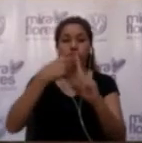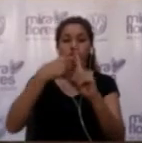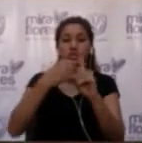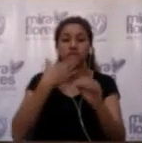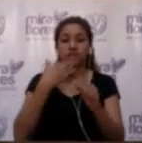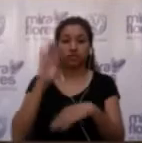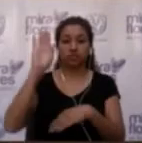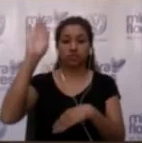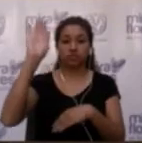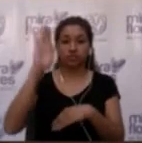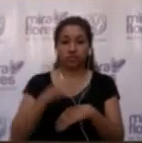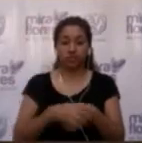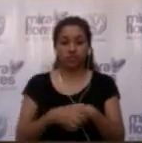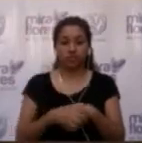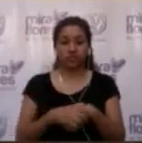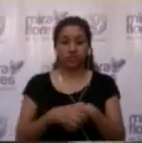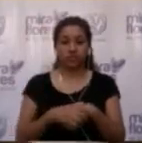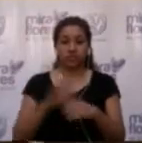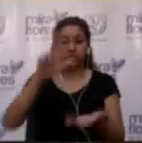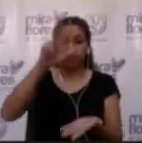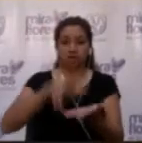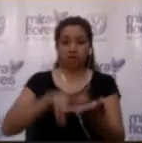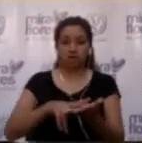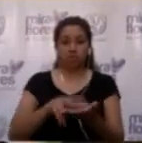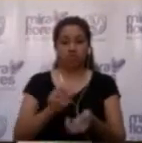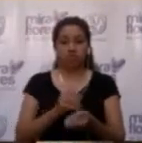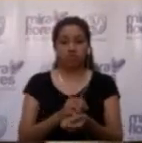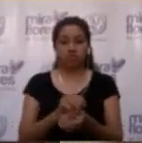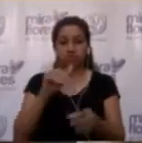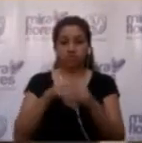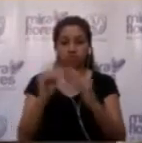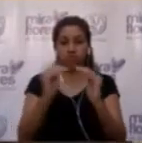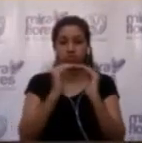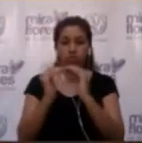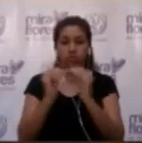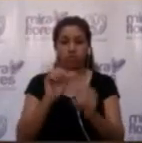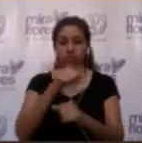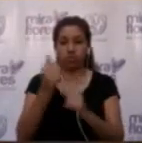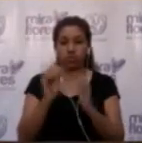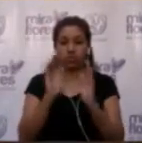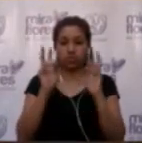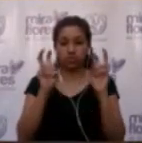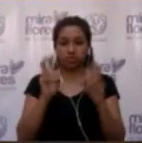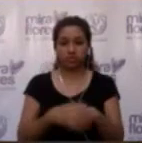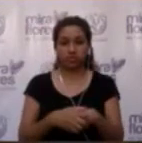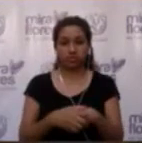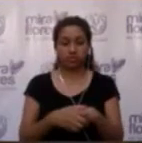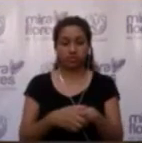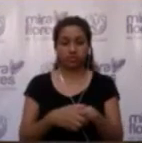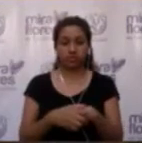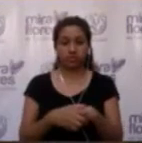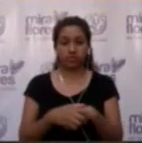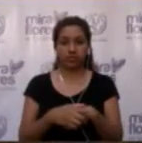en señal de conformidad. Se aprueba por unanimidad de votos. Muchas gracias. Vamos al siguiente punto.